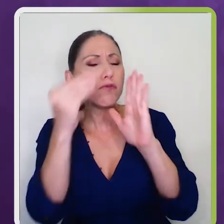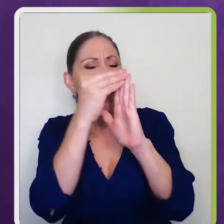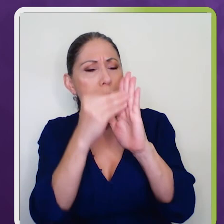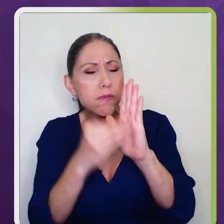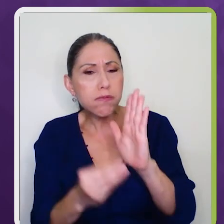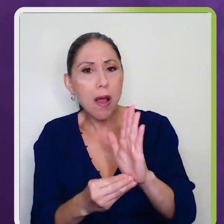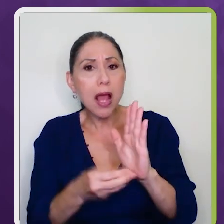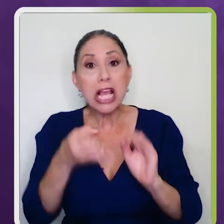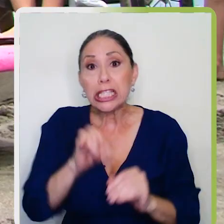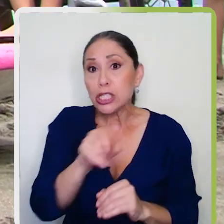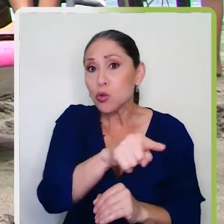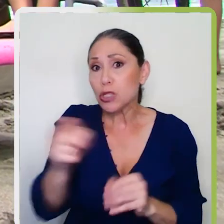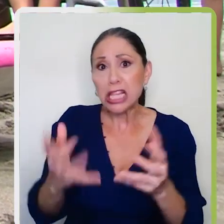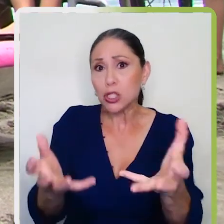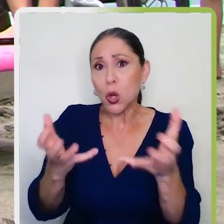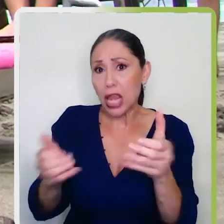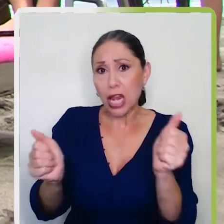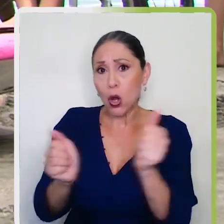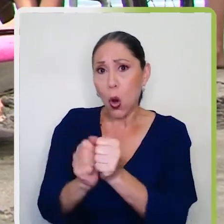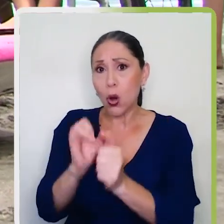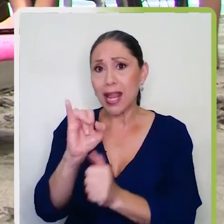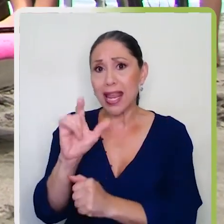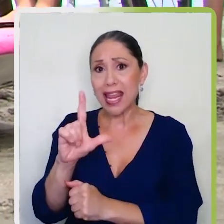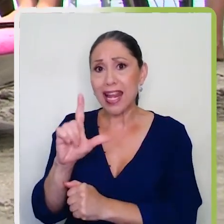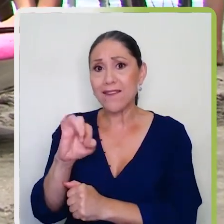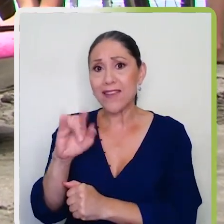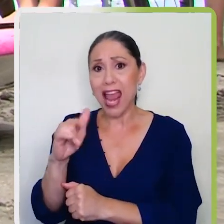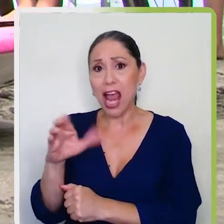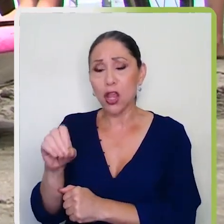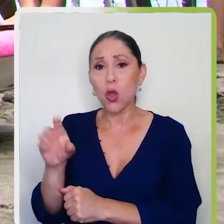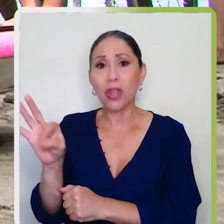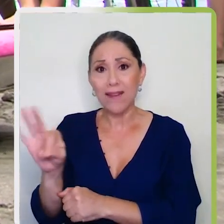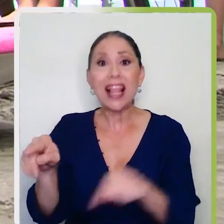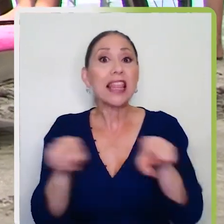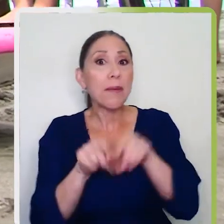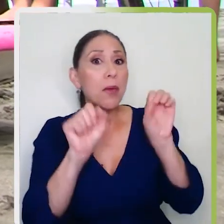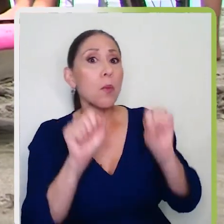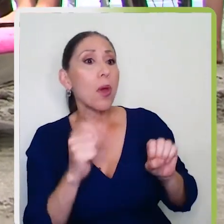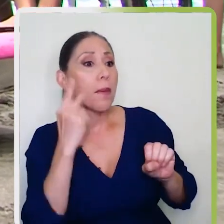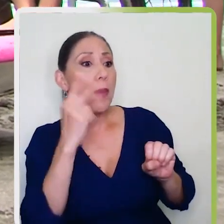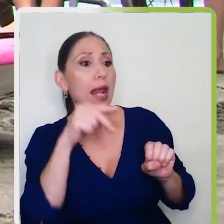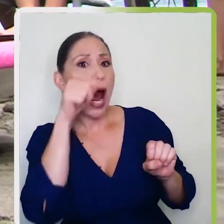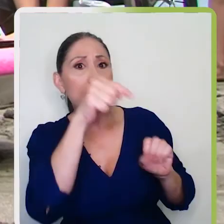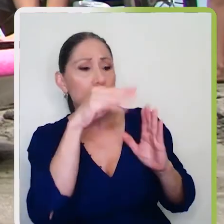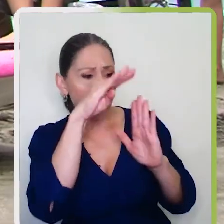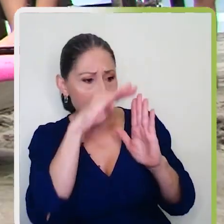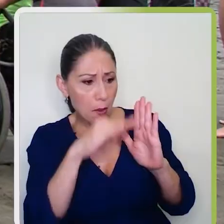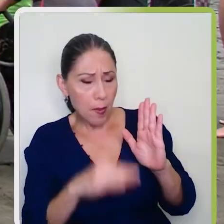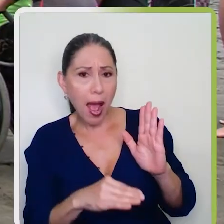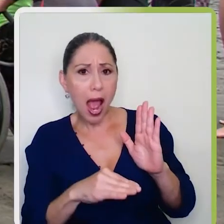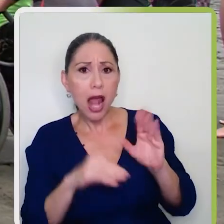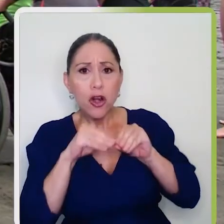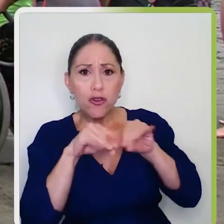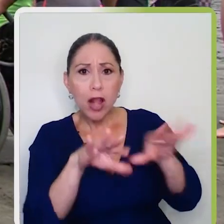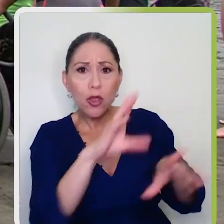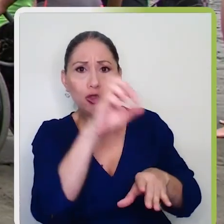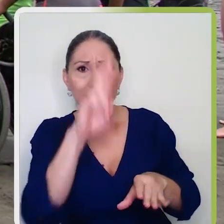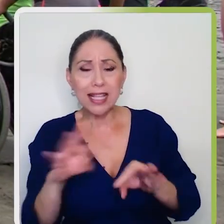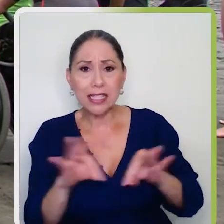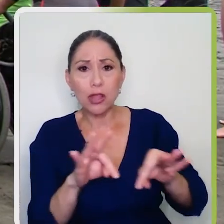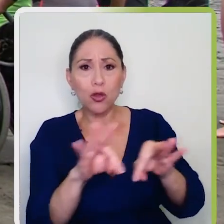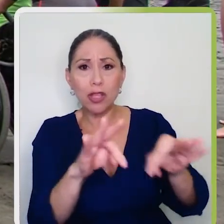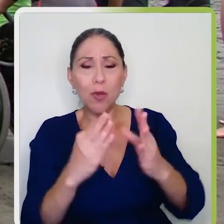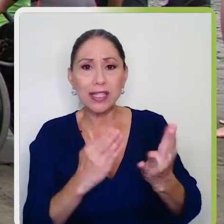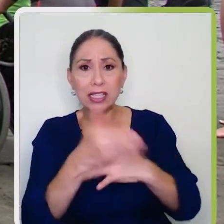tour organizado por El Viallo Travel, también pueden ingresar al directorio de la Red Costarricense de Turismo Accesible y realizar sus